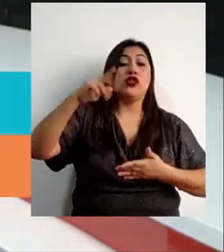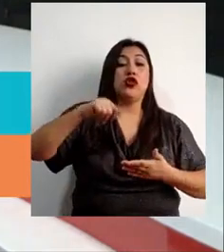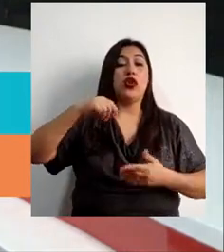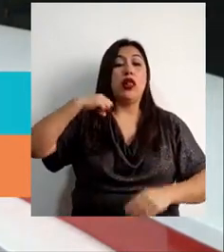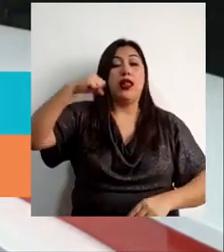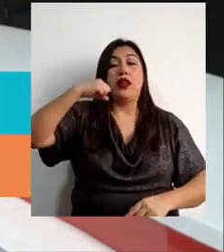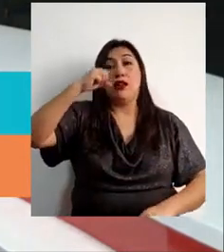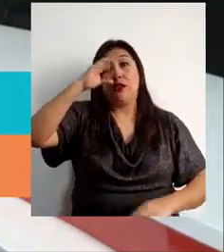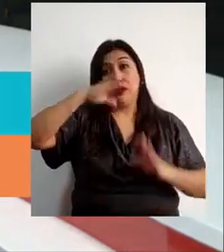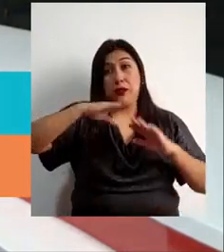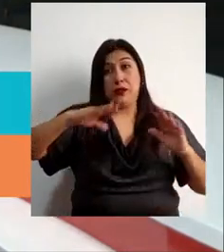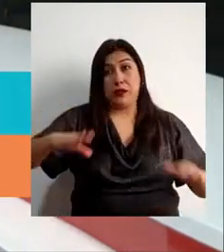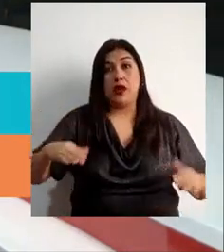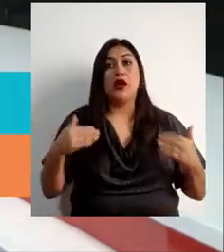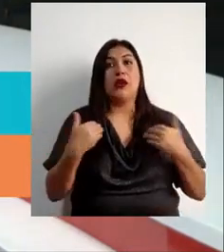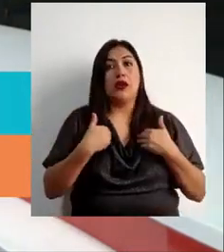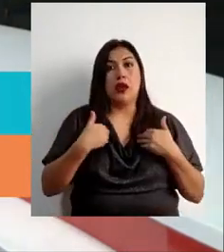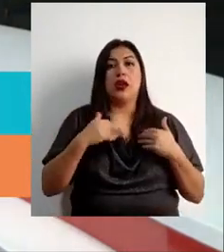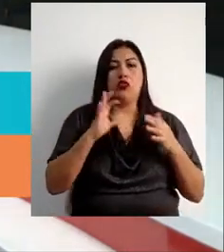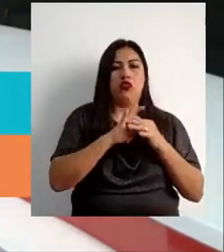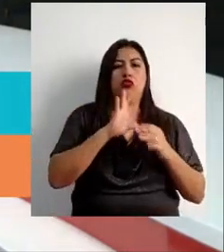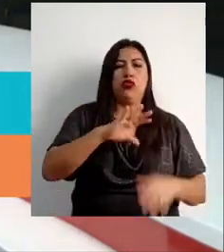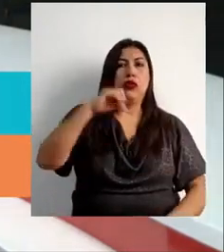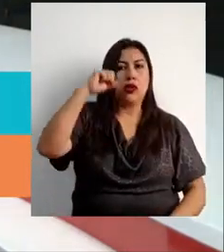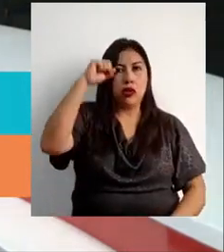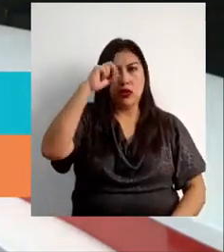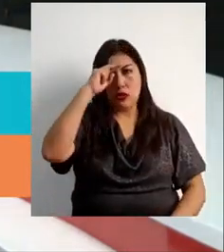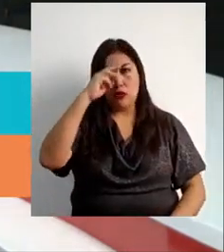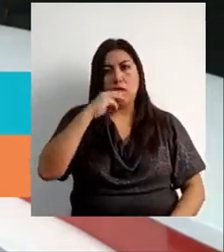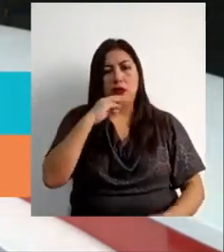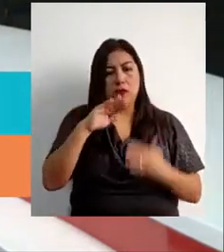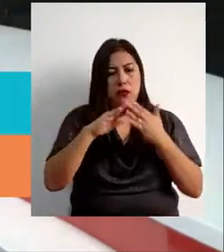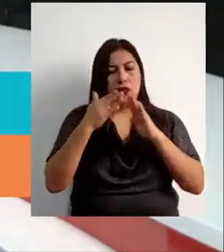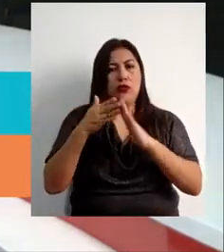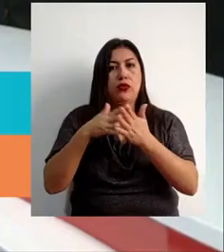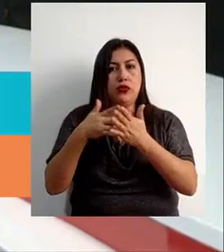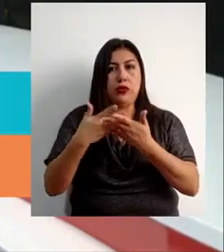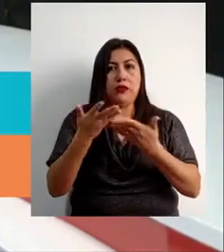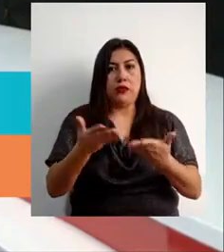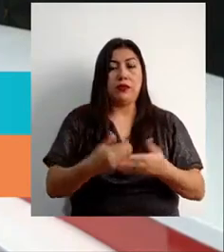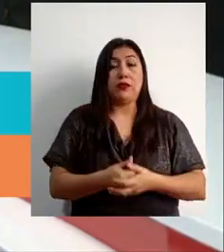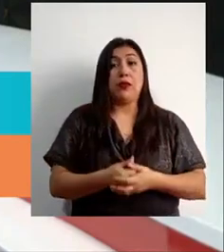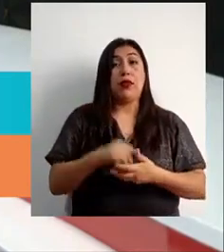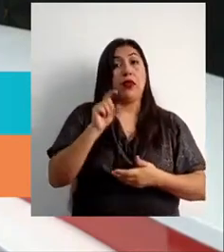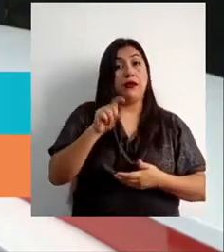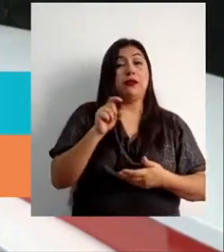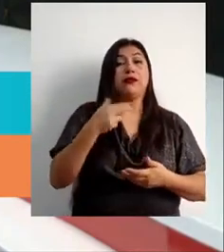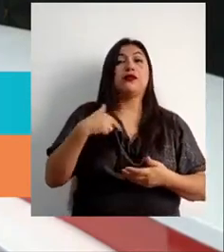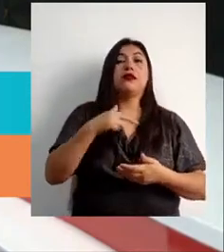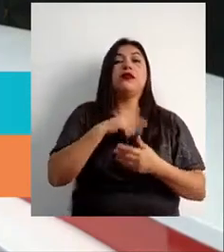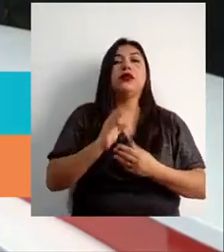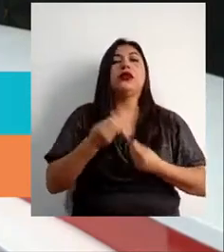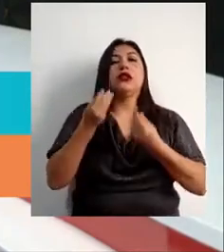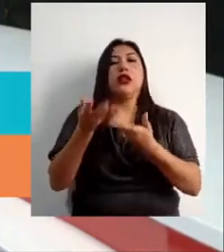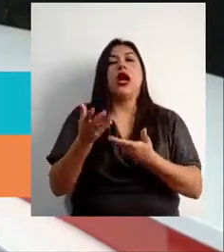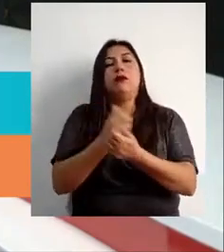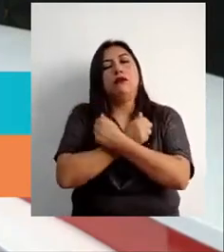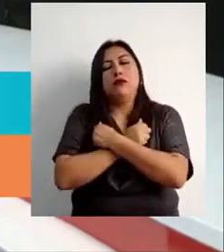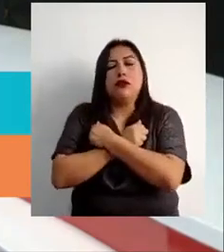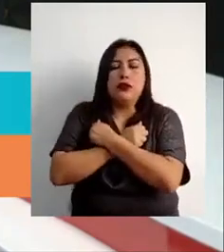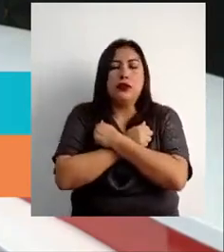tema, derechos humanos, son poblaciones vulnerables. Así que a tratar con mucho amor a nuestros